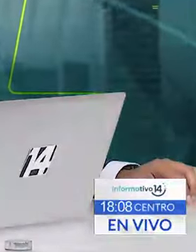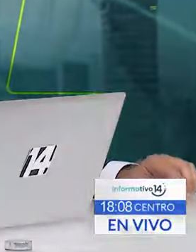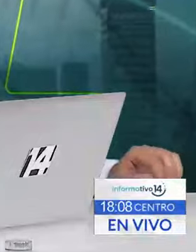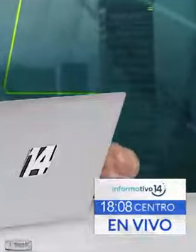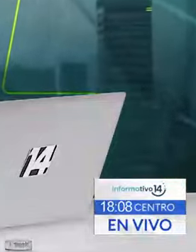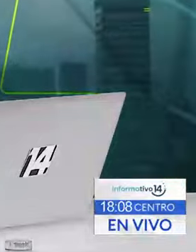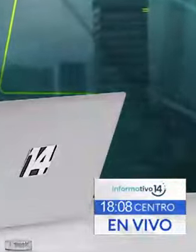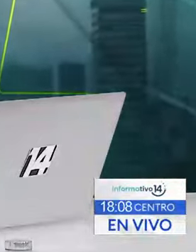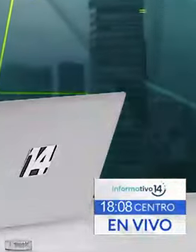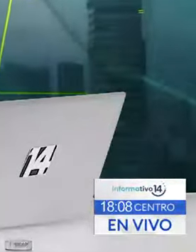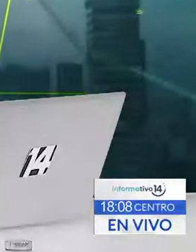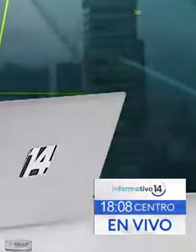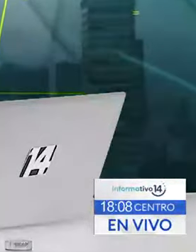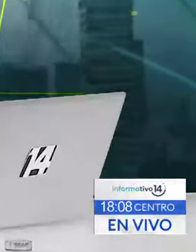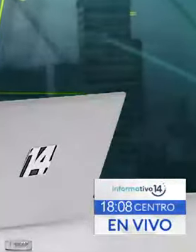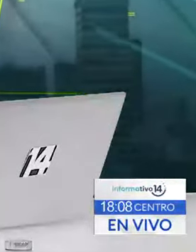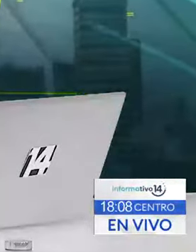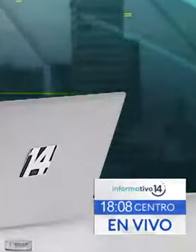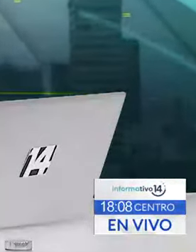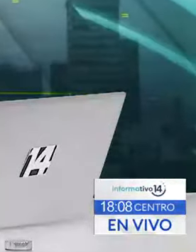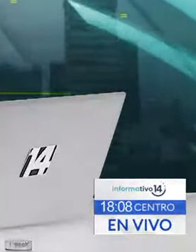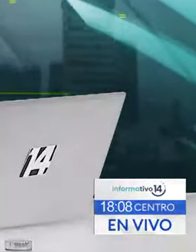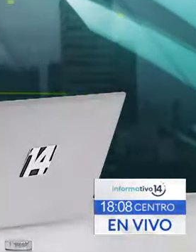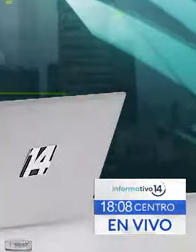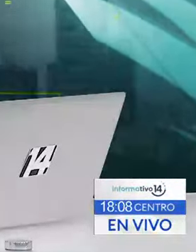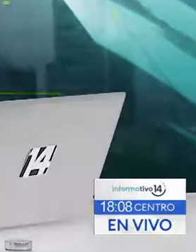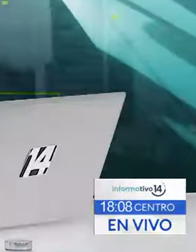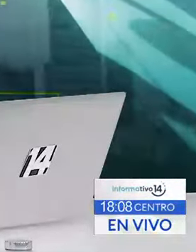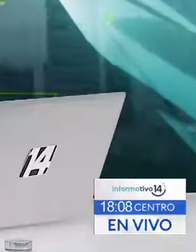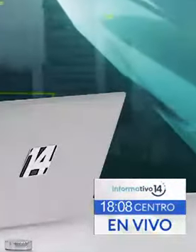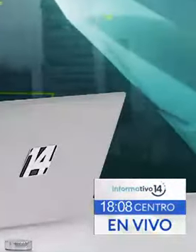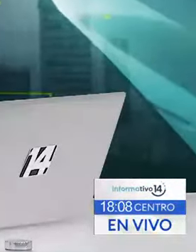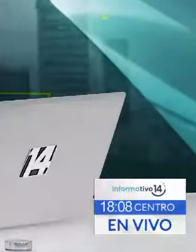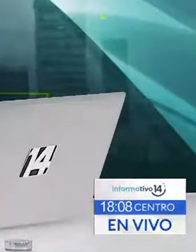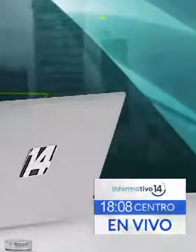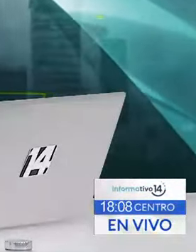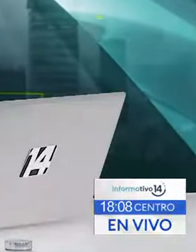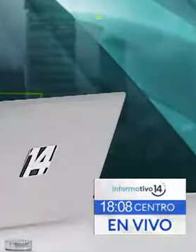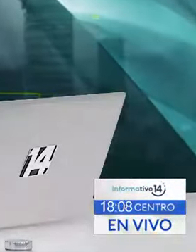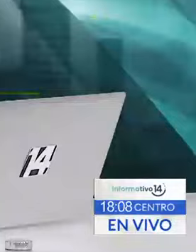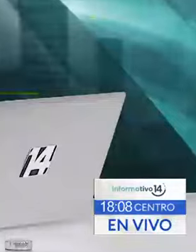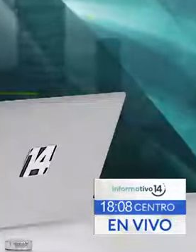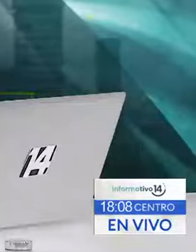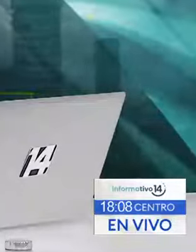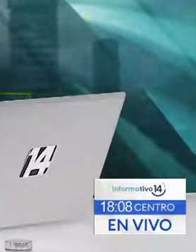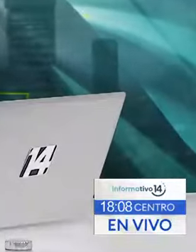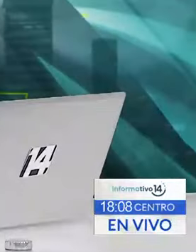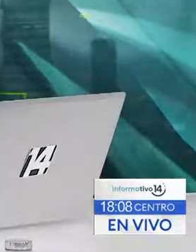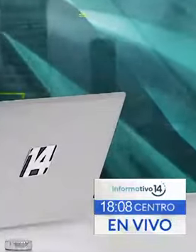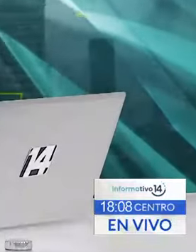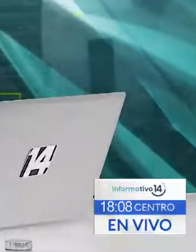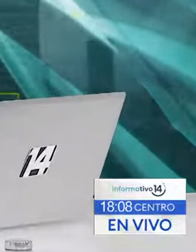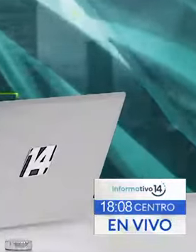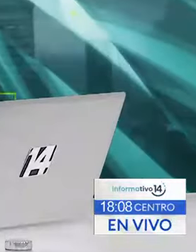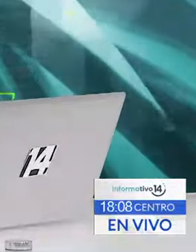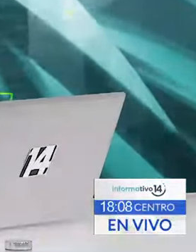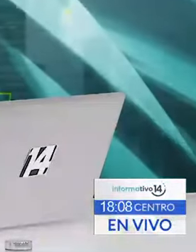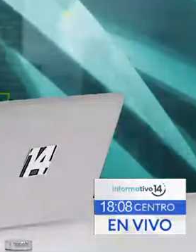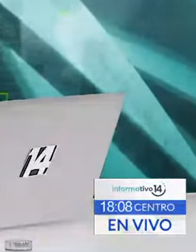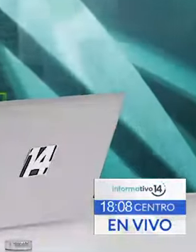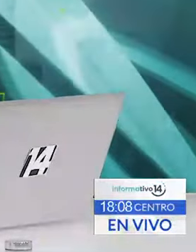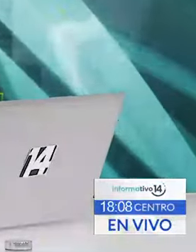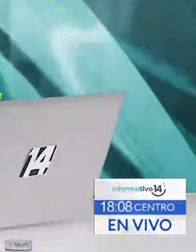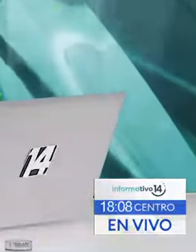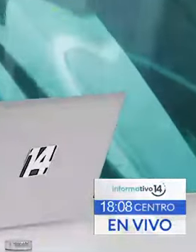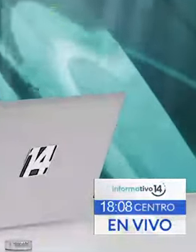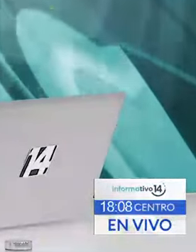su momento recomendó al gobernador de Guanajuato, Diego Sinué, cambiar al fiscal de la entidad, Carlos Amarripa, quien ha estado